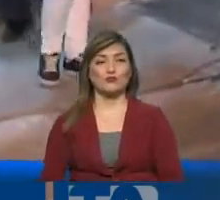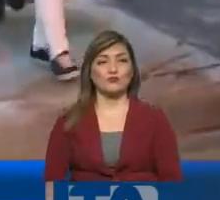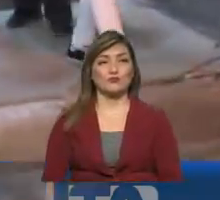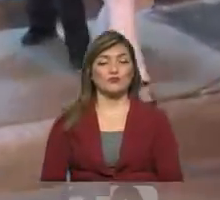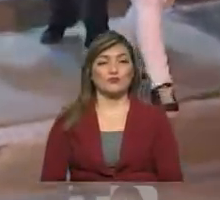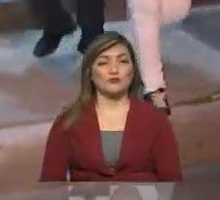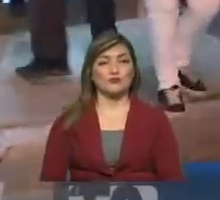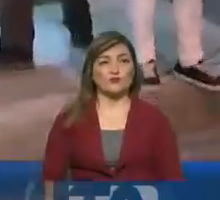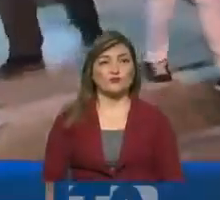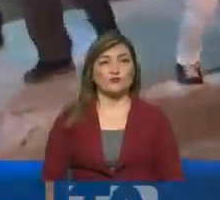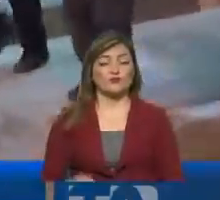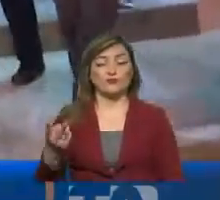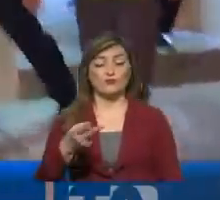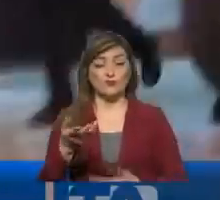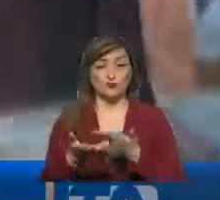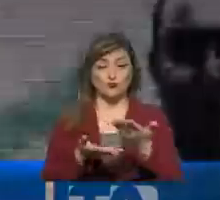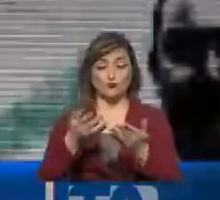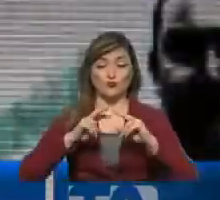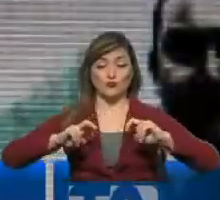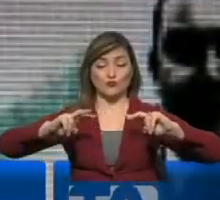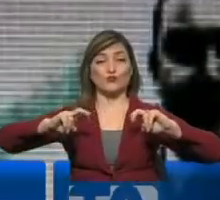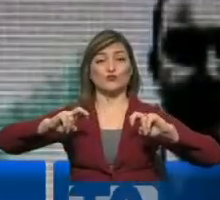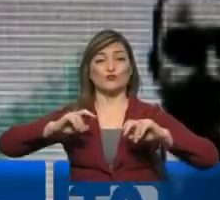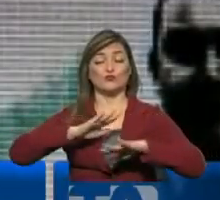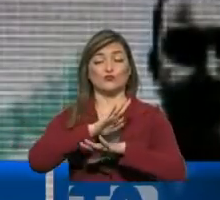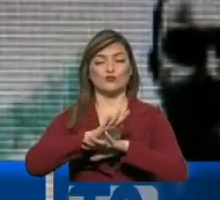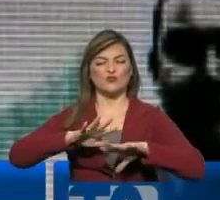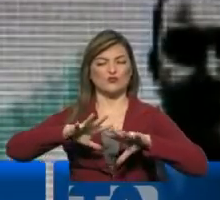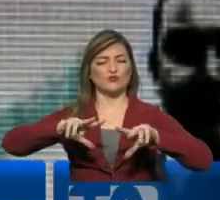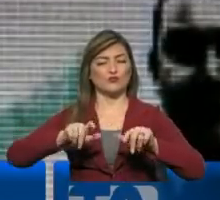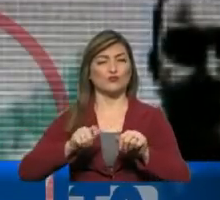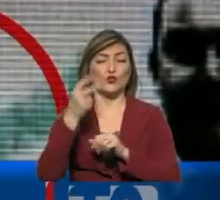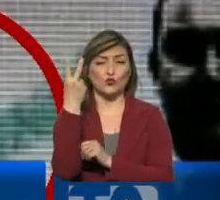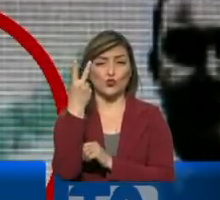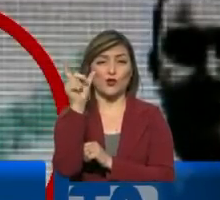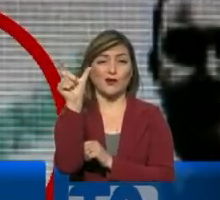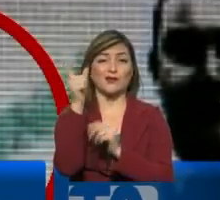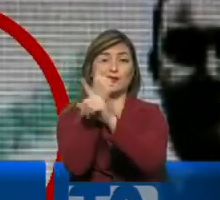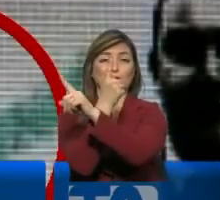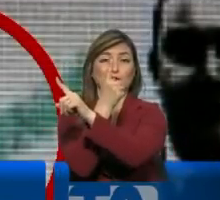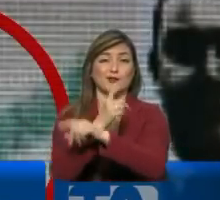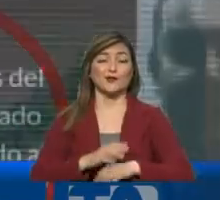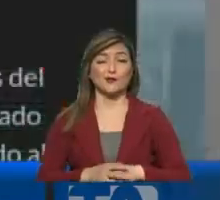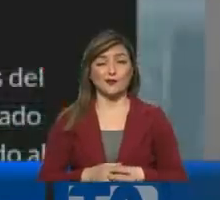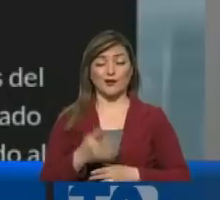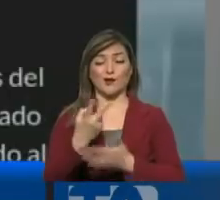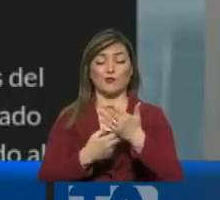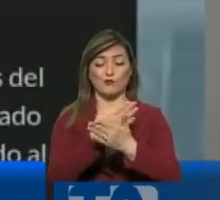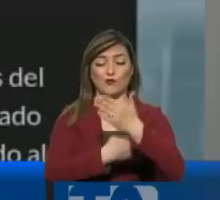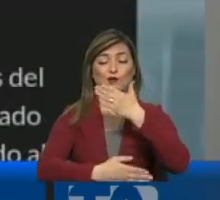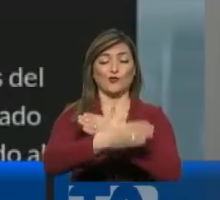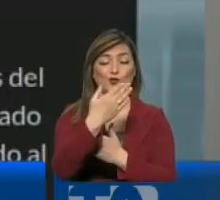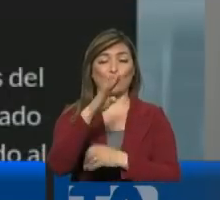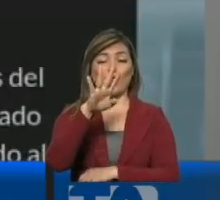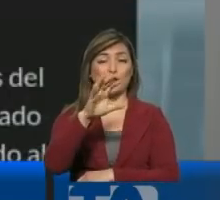Esteves y Vargas no solo comparten la investigación por peculado en el IES, los dos tienen carné de discapacidad, ambos física y